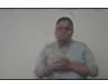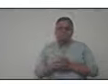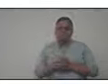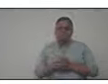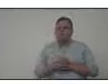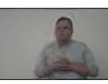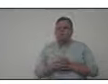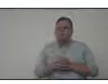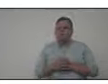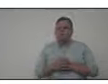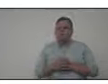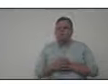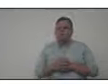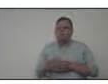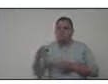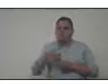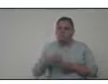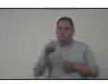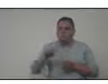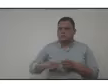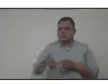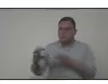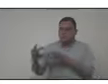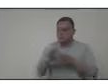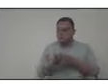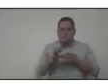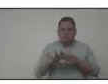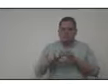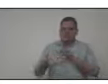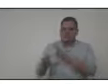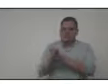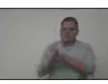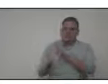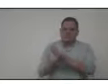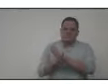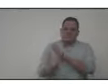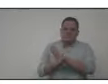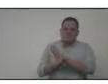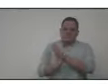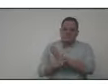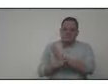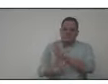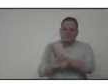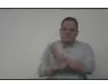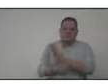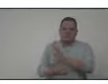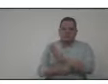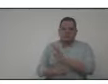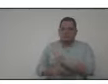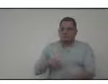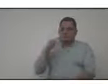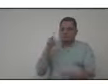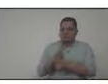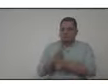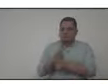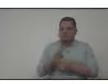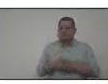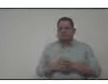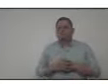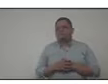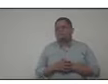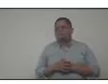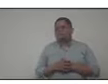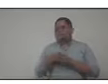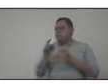es con ese indicador, sobre todo, con ese ratio, bastante estricta. Al revisar que hemos cumplido, pues eso